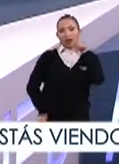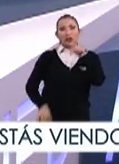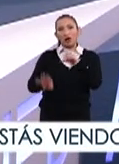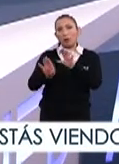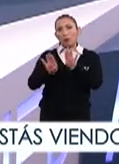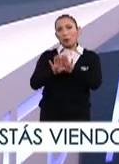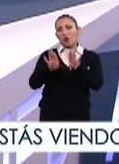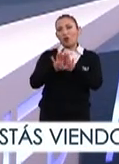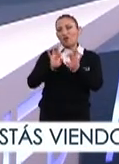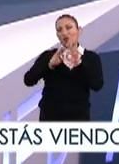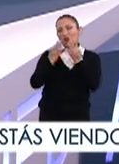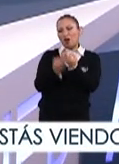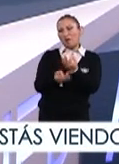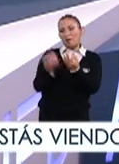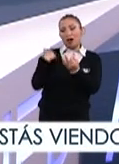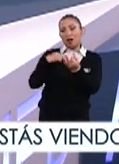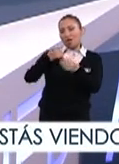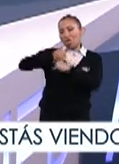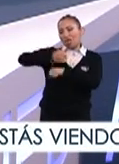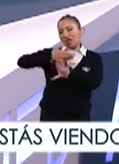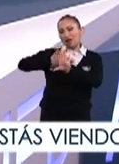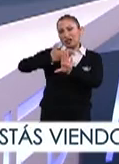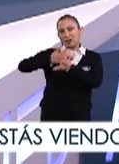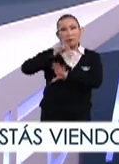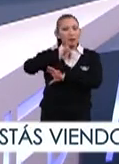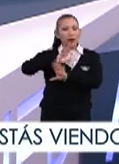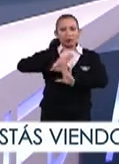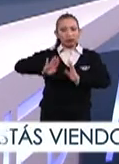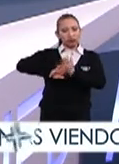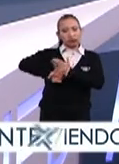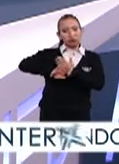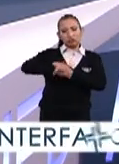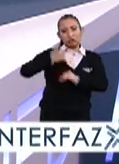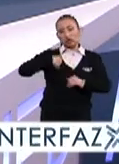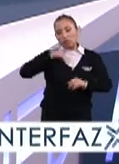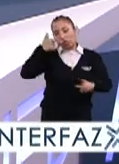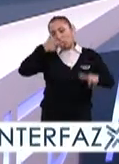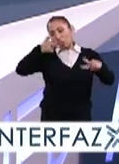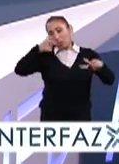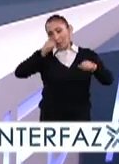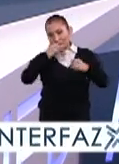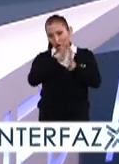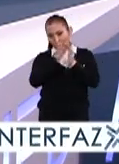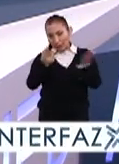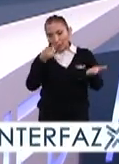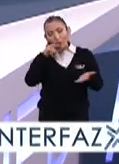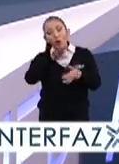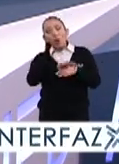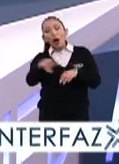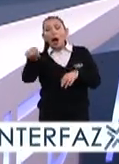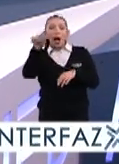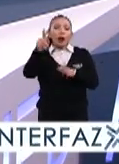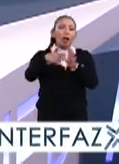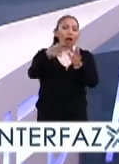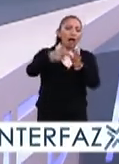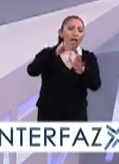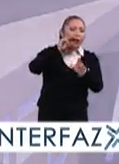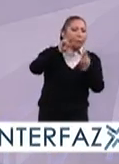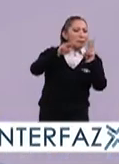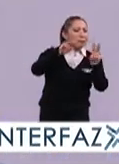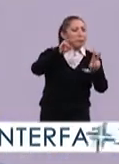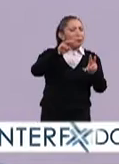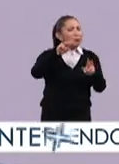las formas de violencia en contra de la mujer. Estamos detectando a través de estas publicaciones pues cuáles son los patrones que están